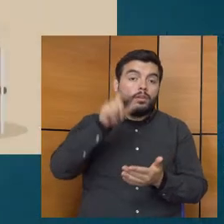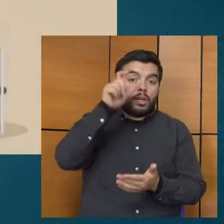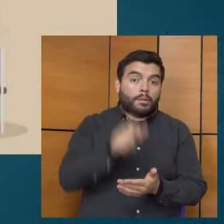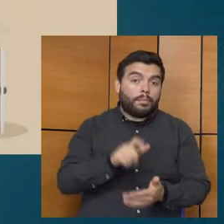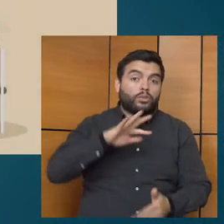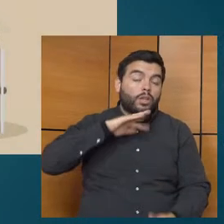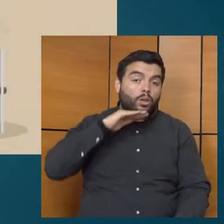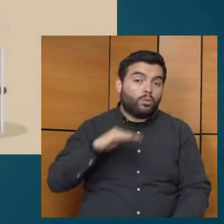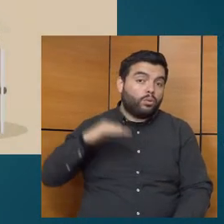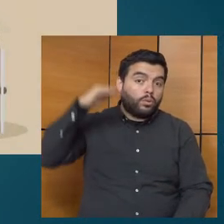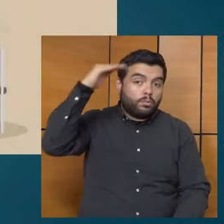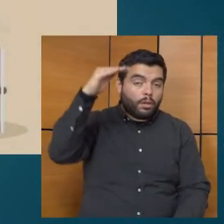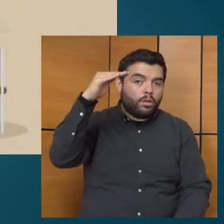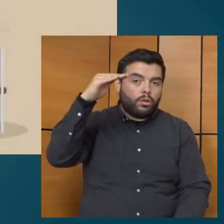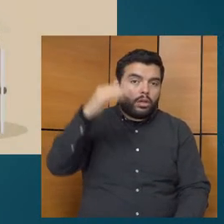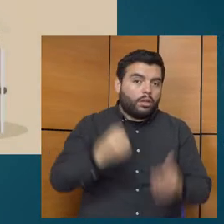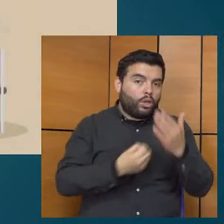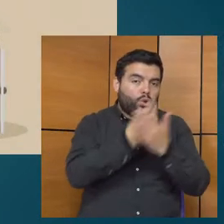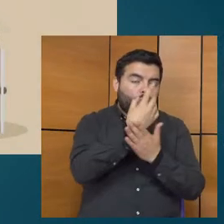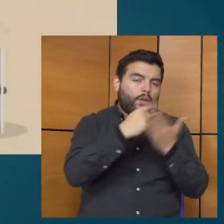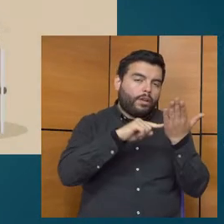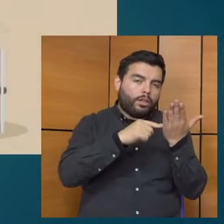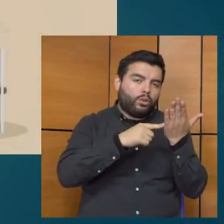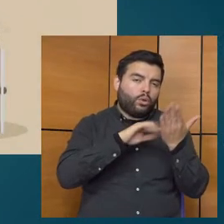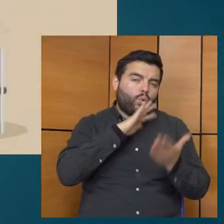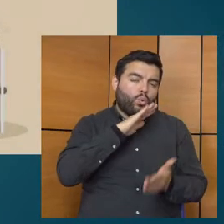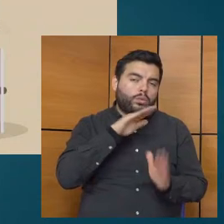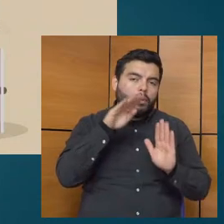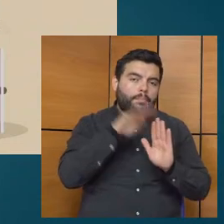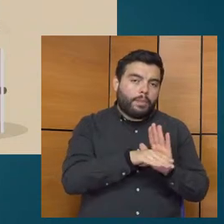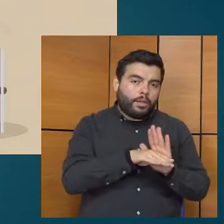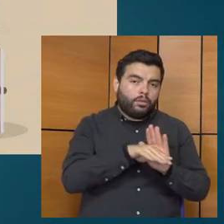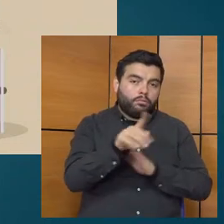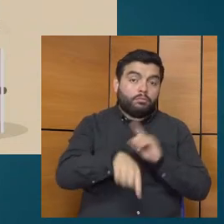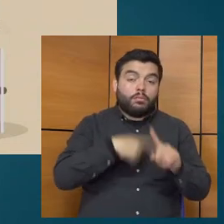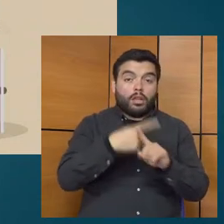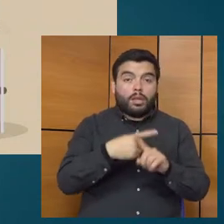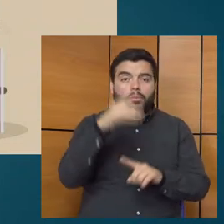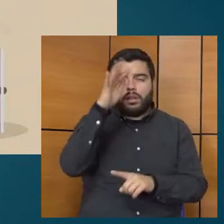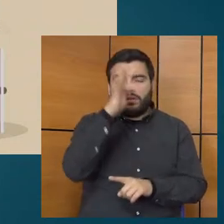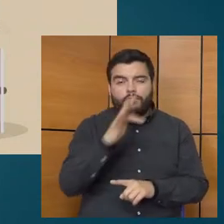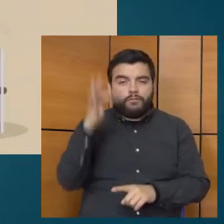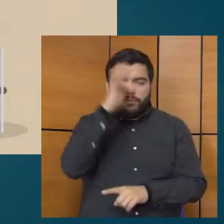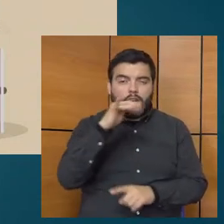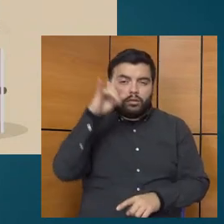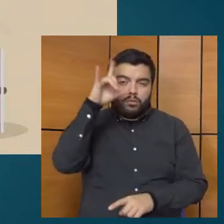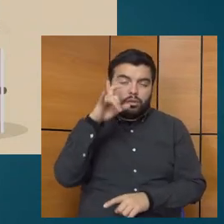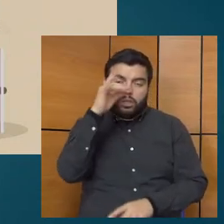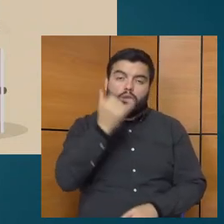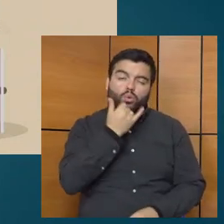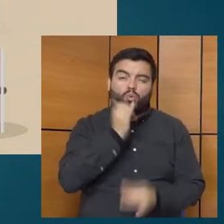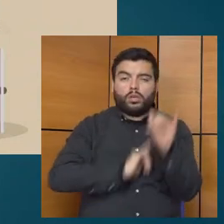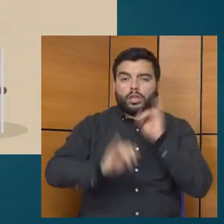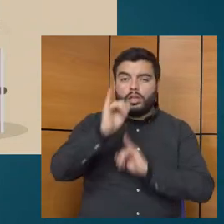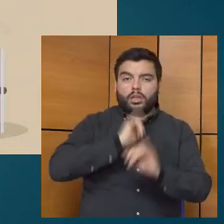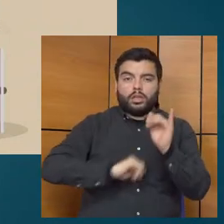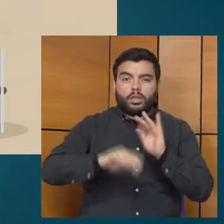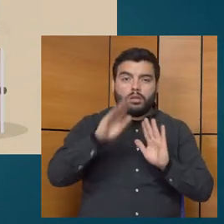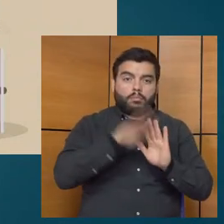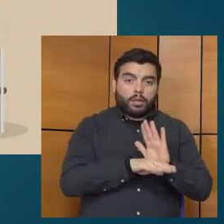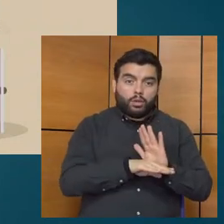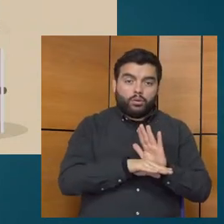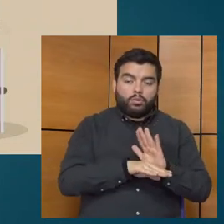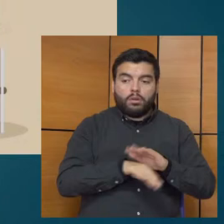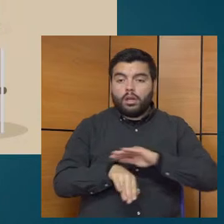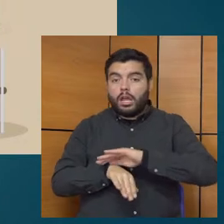de las nuevas tecnologías y también de las redes sociales, o Internet en general, que el resto de la población.